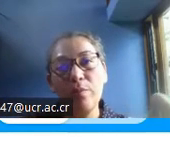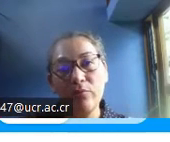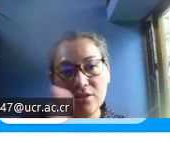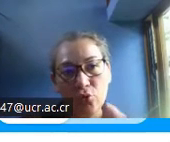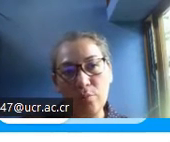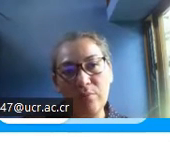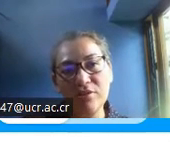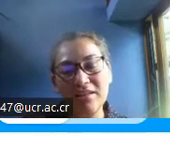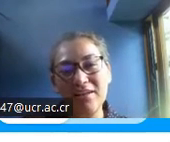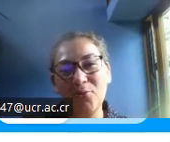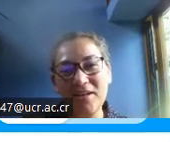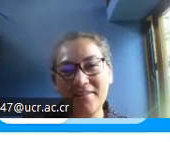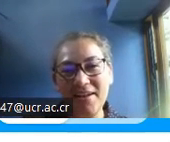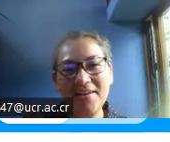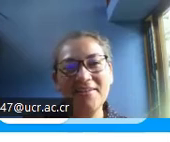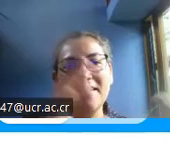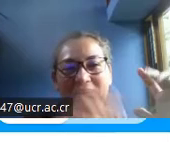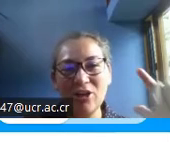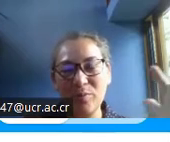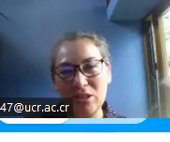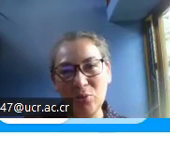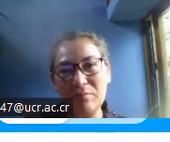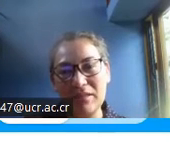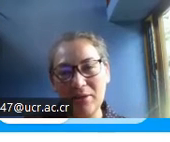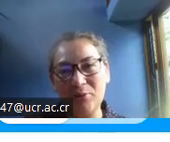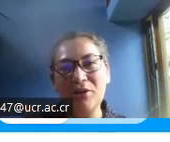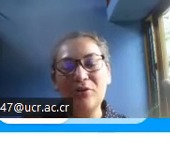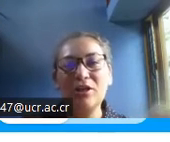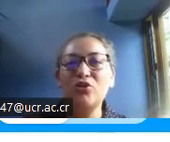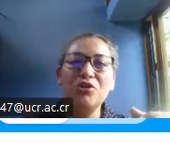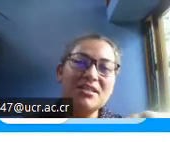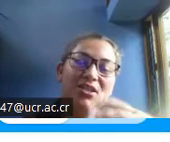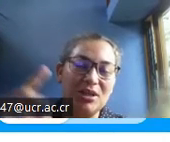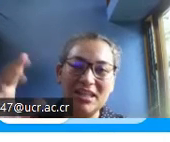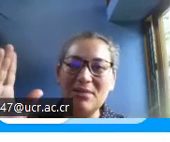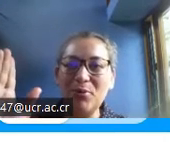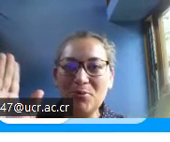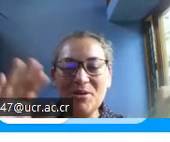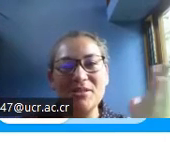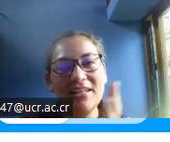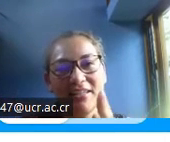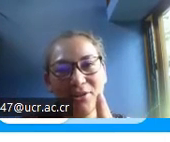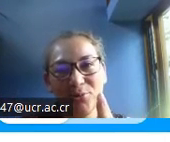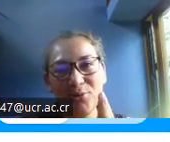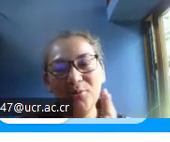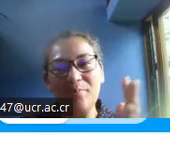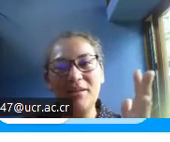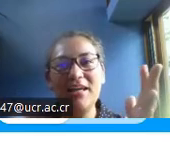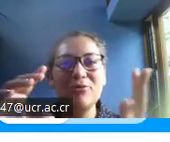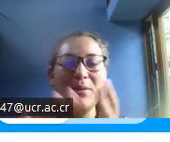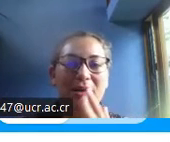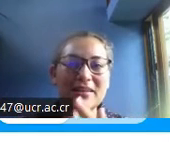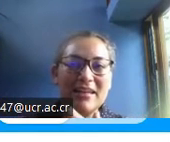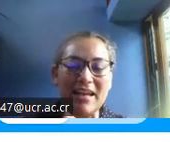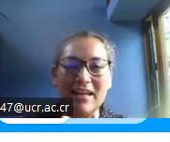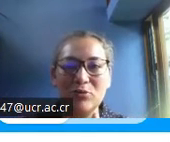Pero si ocupamos esto, ocupamos que tengan una idea y el objetivo del video, ¿ok? Entonces yo necesito que tengan por lo menos el título,